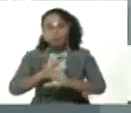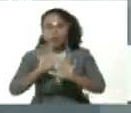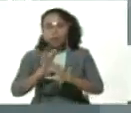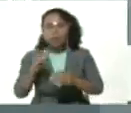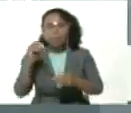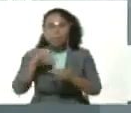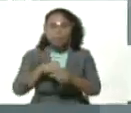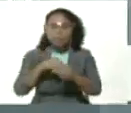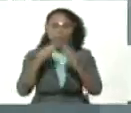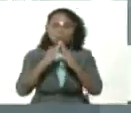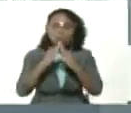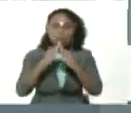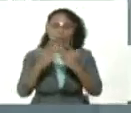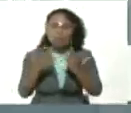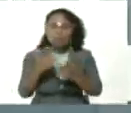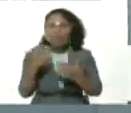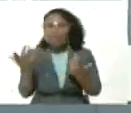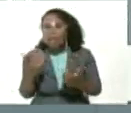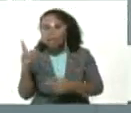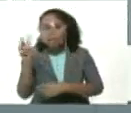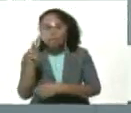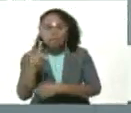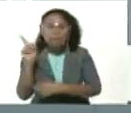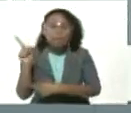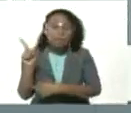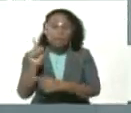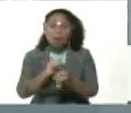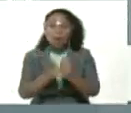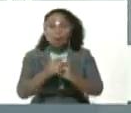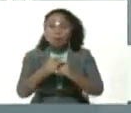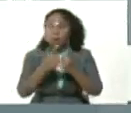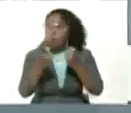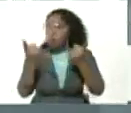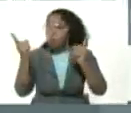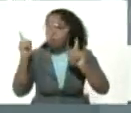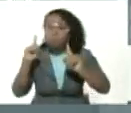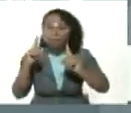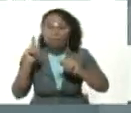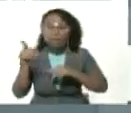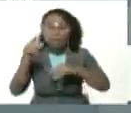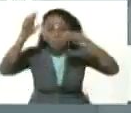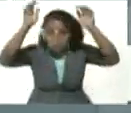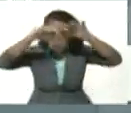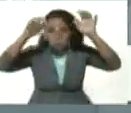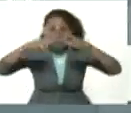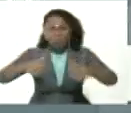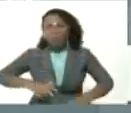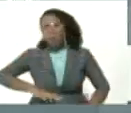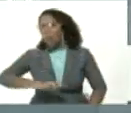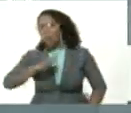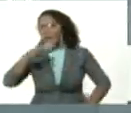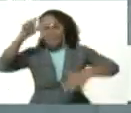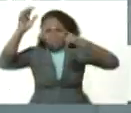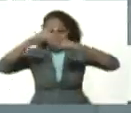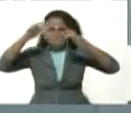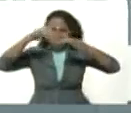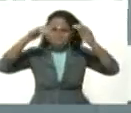vivienda seguro. ¿Qué sería de Venezuela con este cambio climático y estas lluvias torrenciales que han